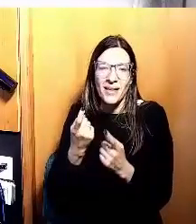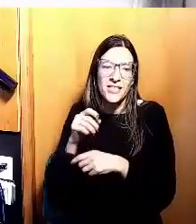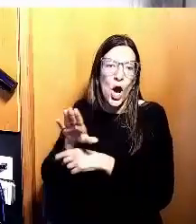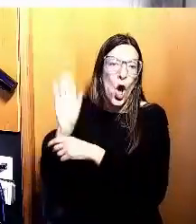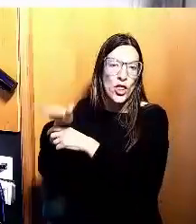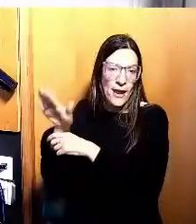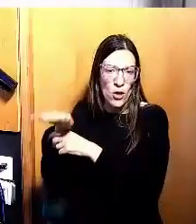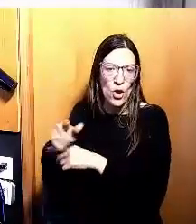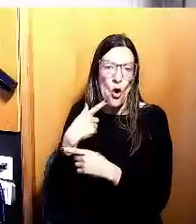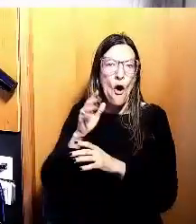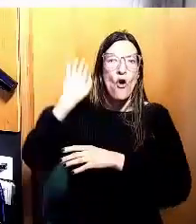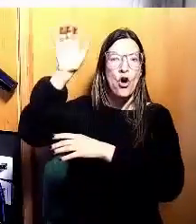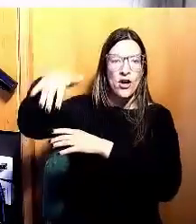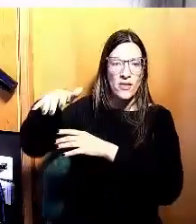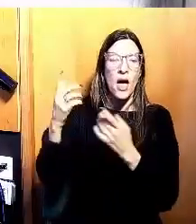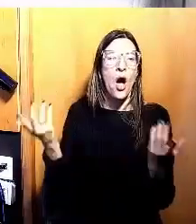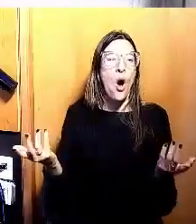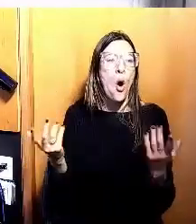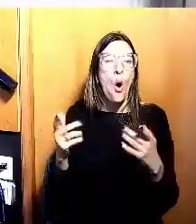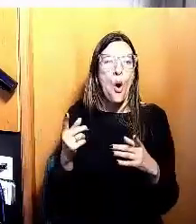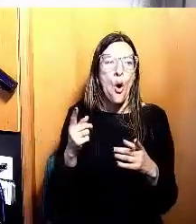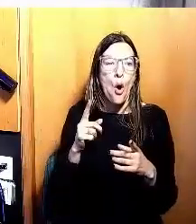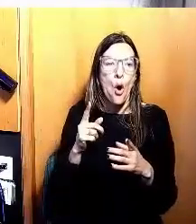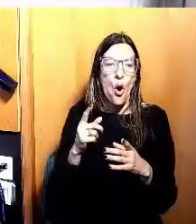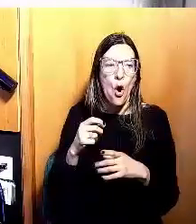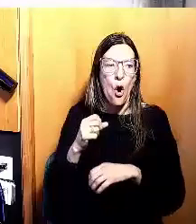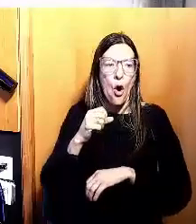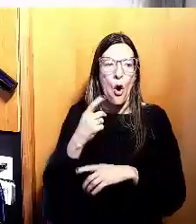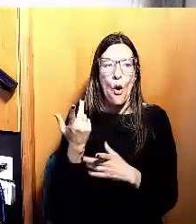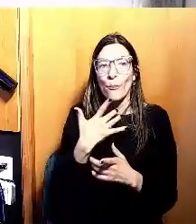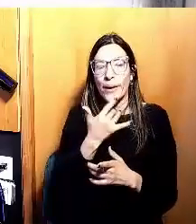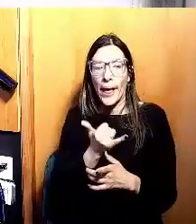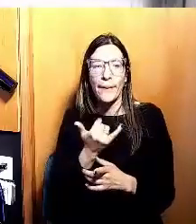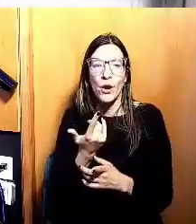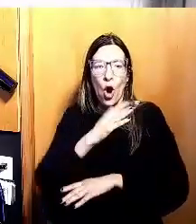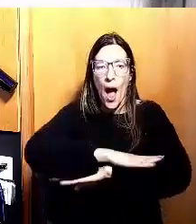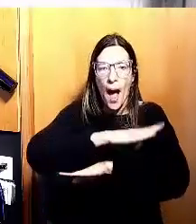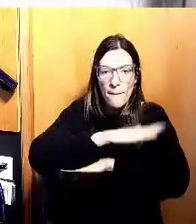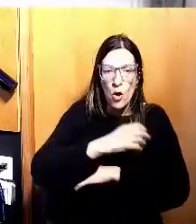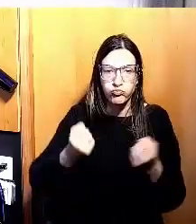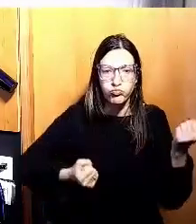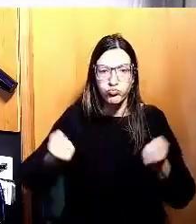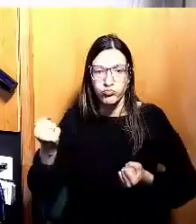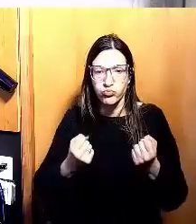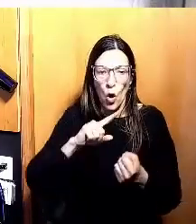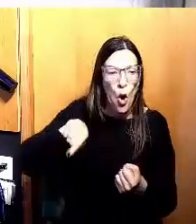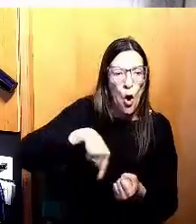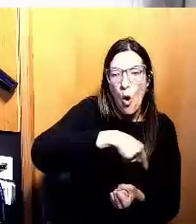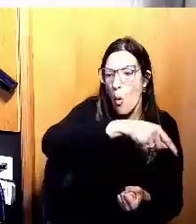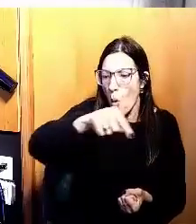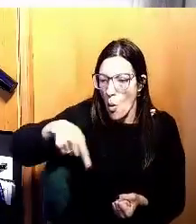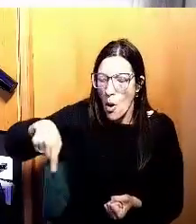contenedores o volqueta o cambiar el recorrido de los residuos domiciliarios o algún otro tipo